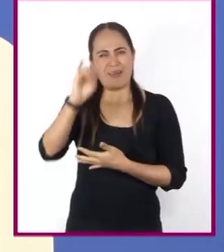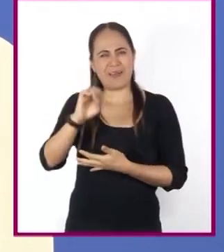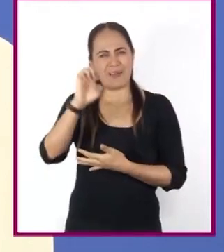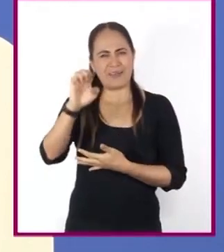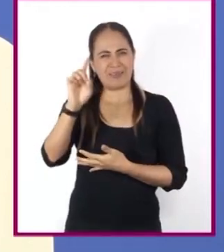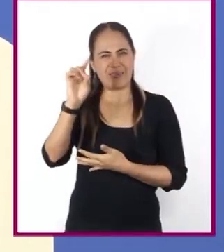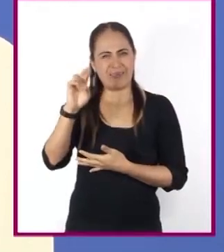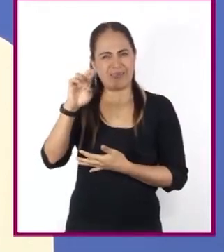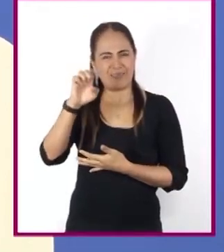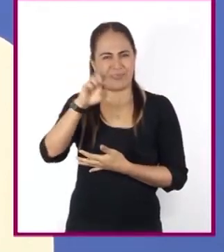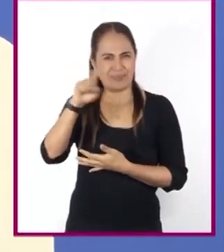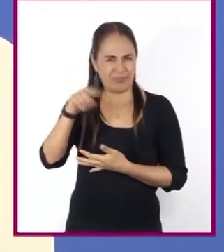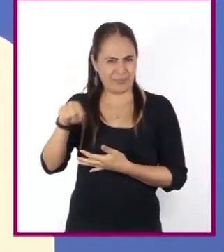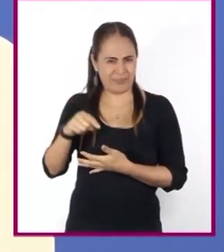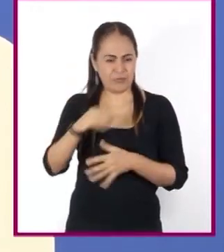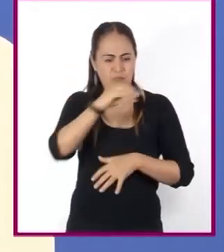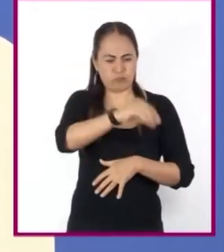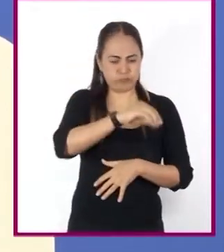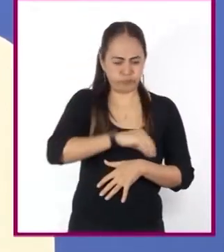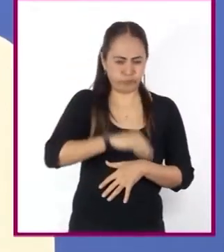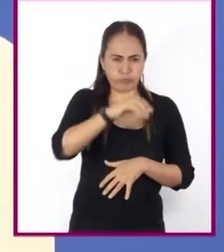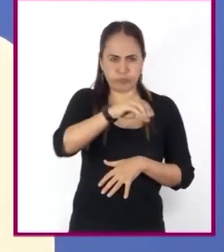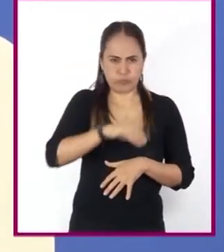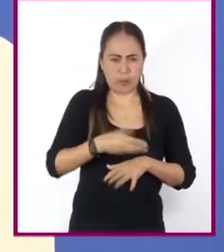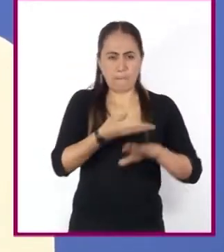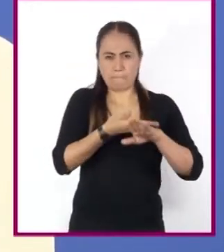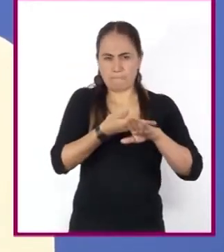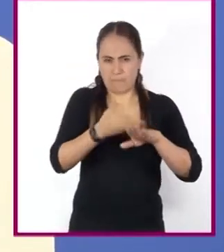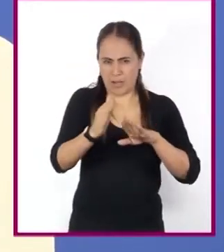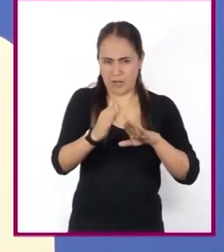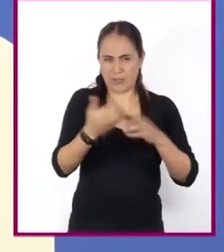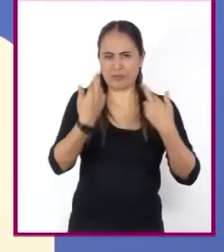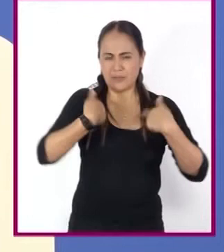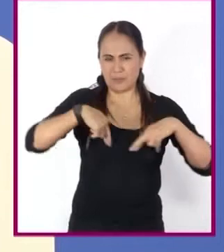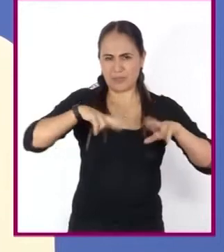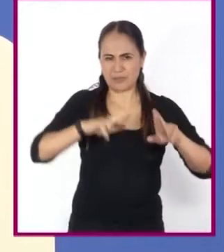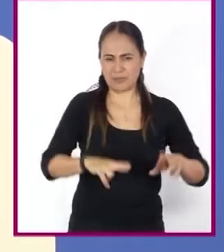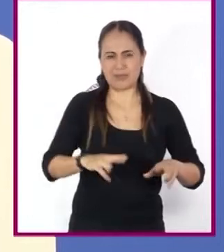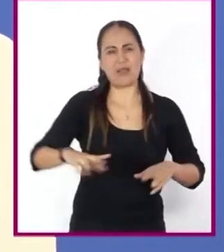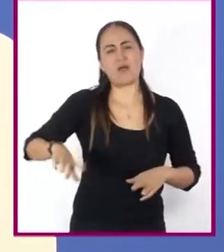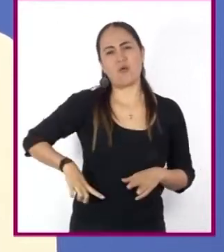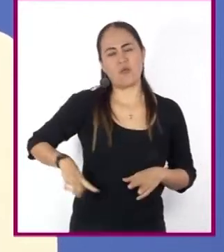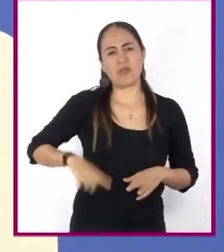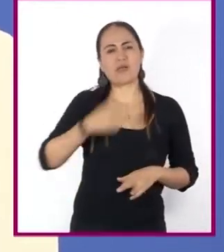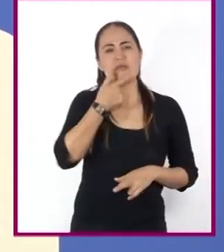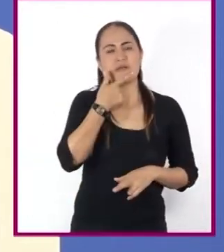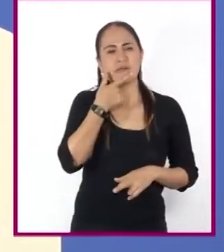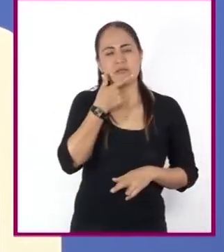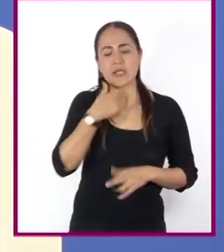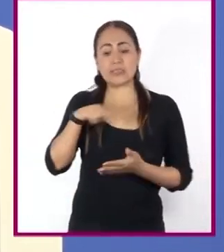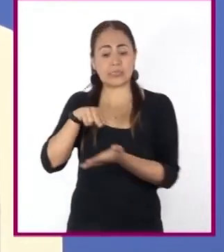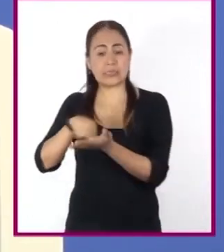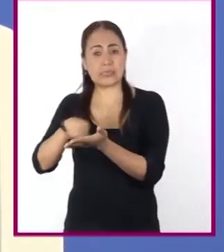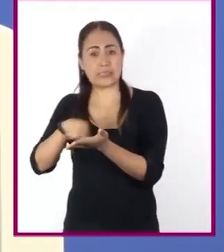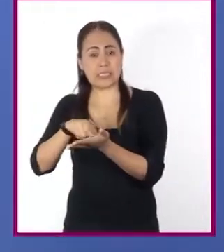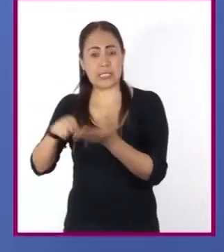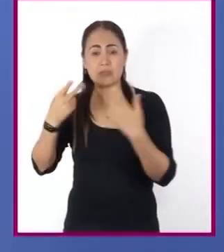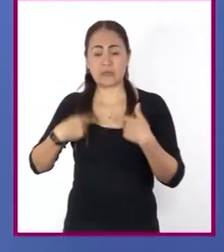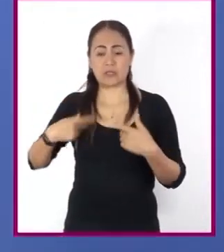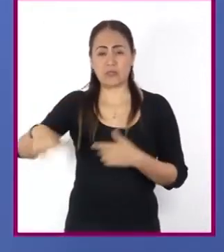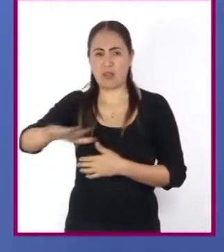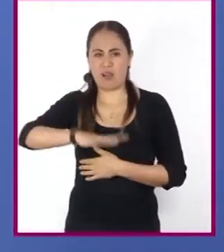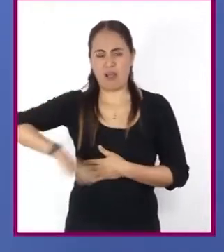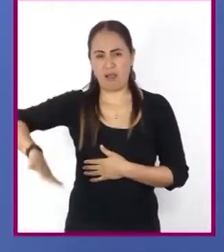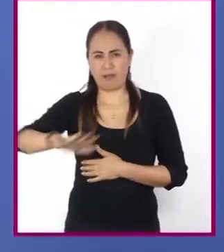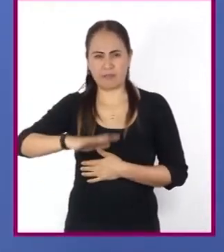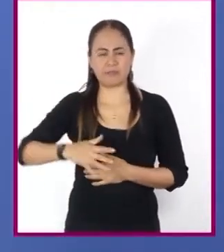de sus piezas en su lugar. Las piezas blancas representan al gobierno inglés y las negras representan a los colonos.